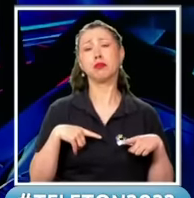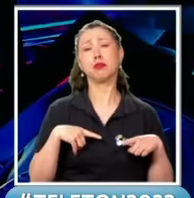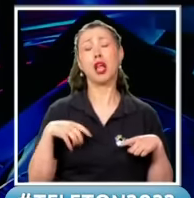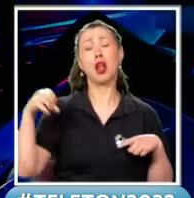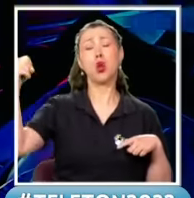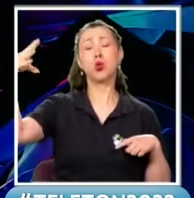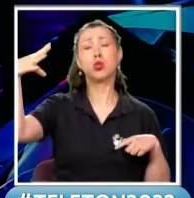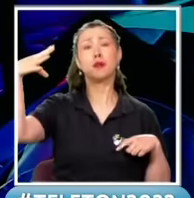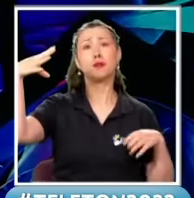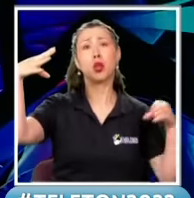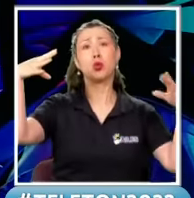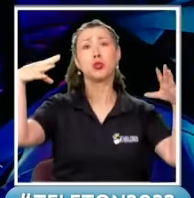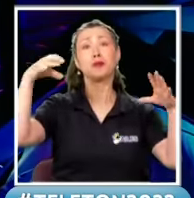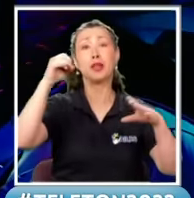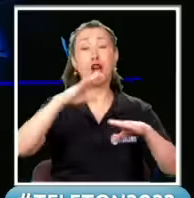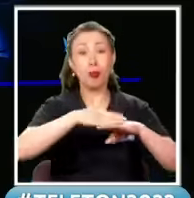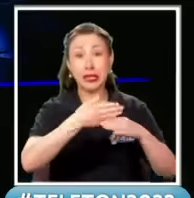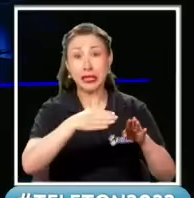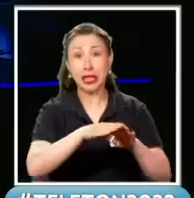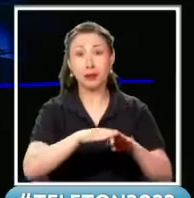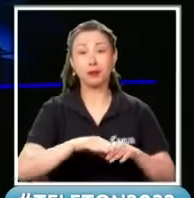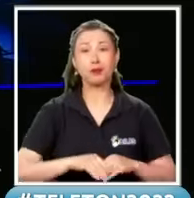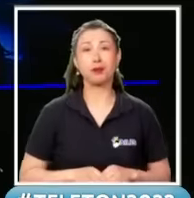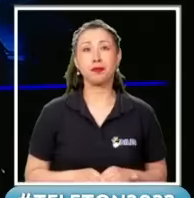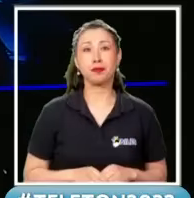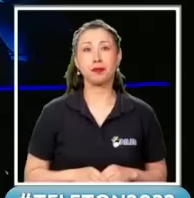Luces. El computador tiene que estar cerrado, hasta cerrarlo.